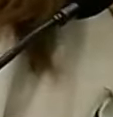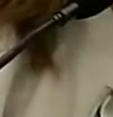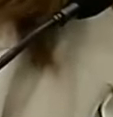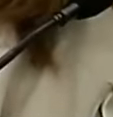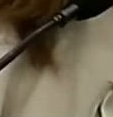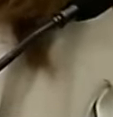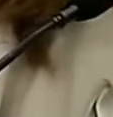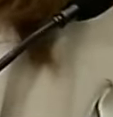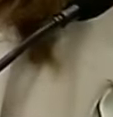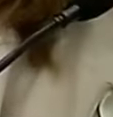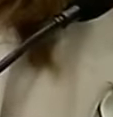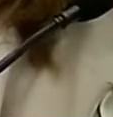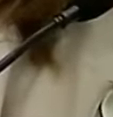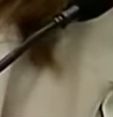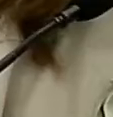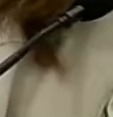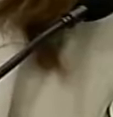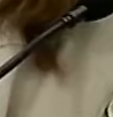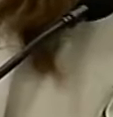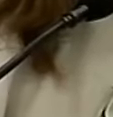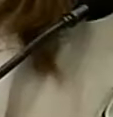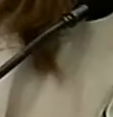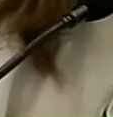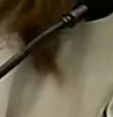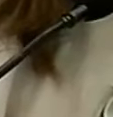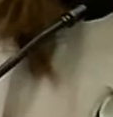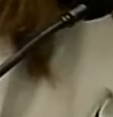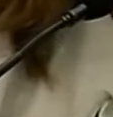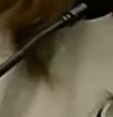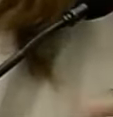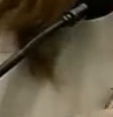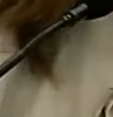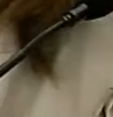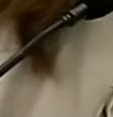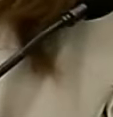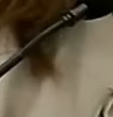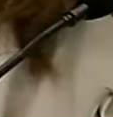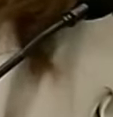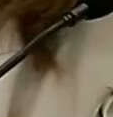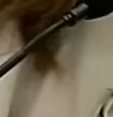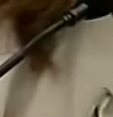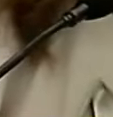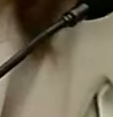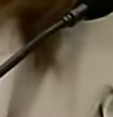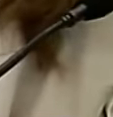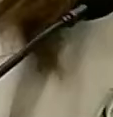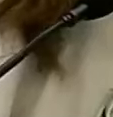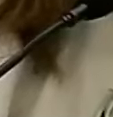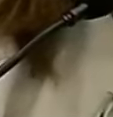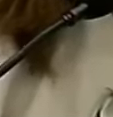avanzar en contra de la narcocriminalidad que hoy podemos pasar a una nueva categoría que es